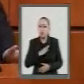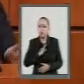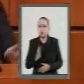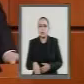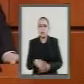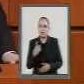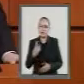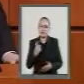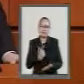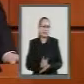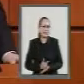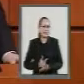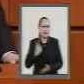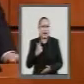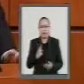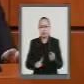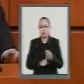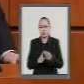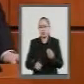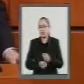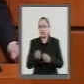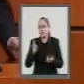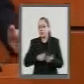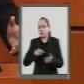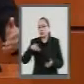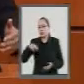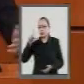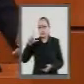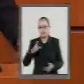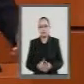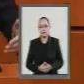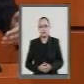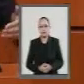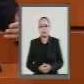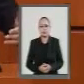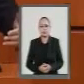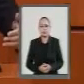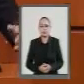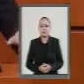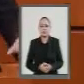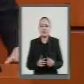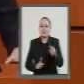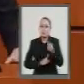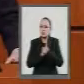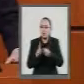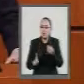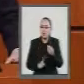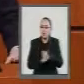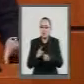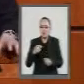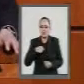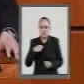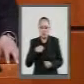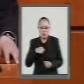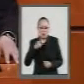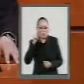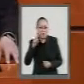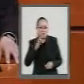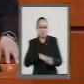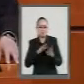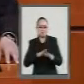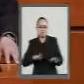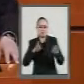esta grave tragedia en Nuevo León. El problema que yo destacaría en este